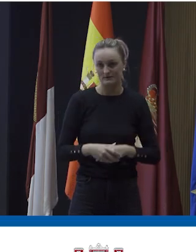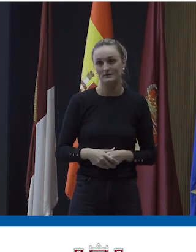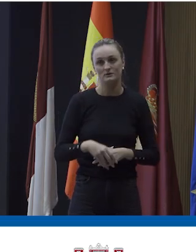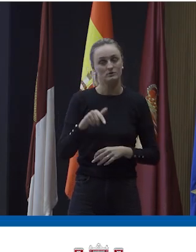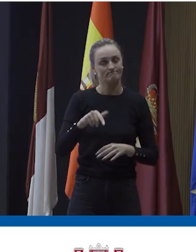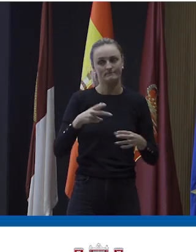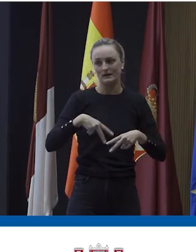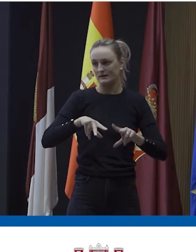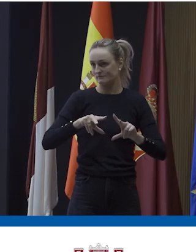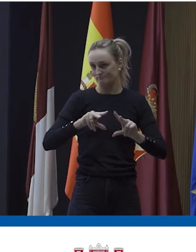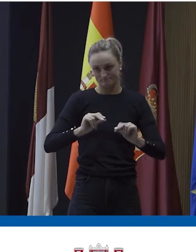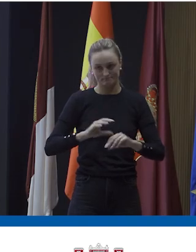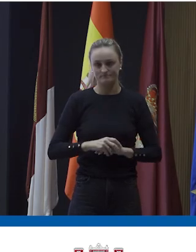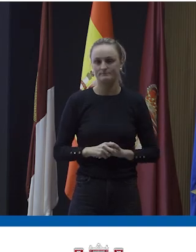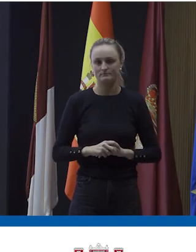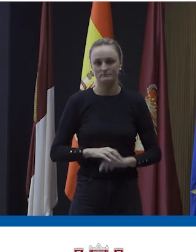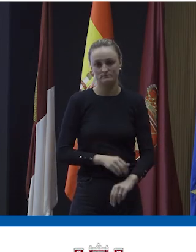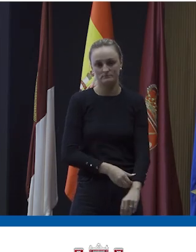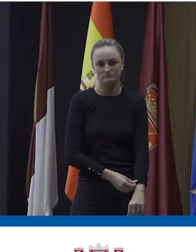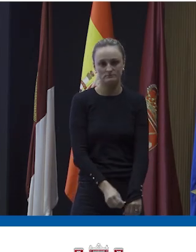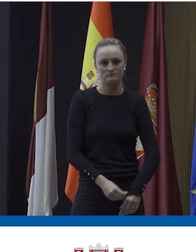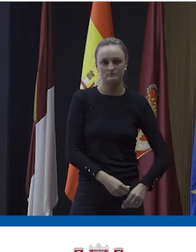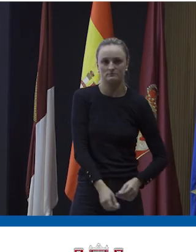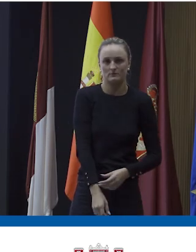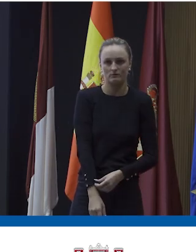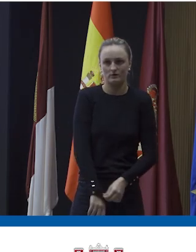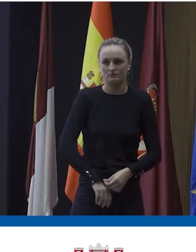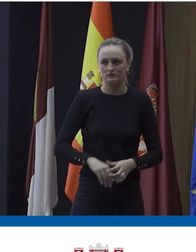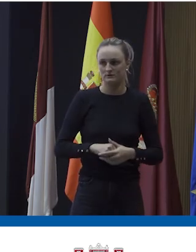ir finalizando.